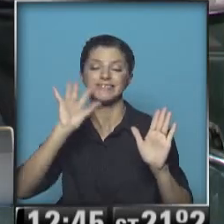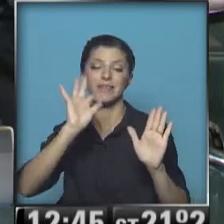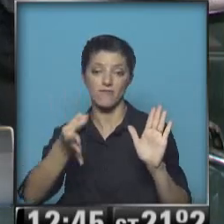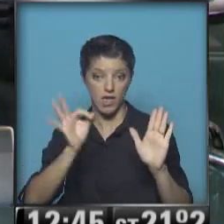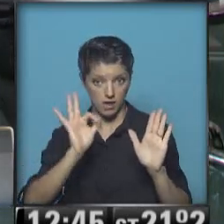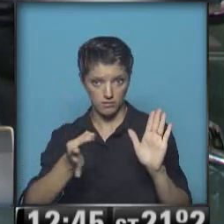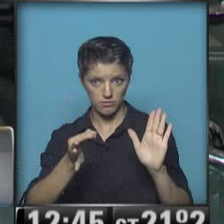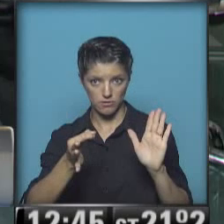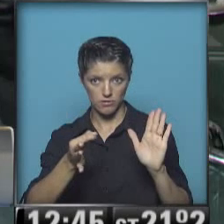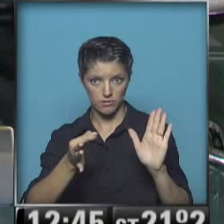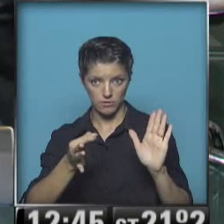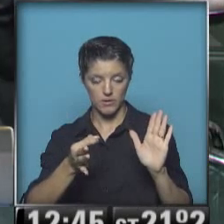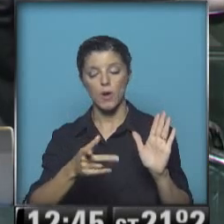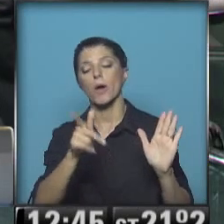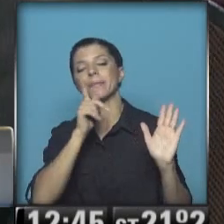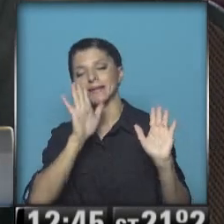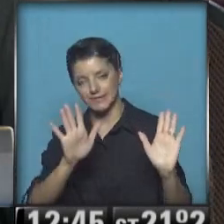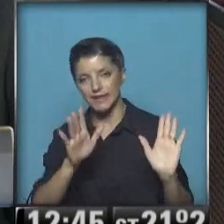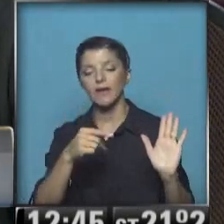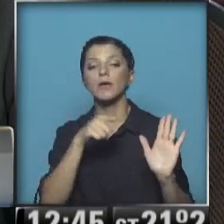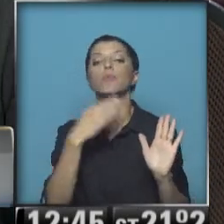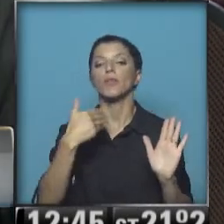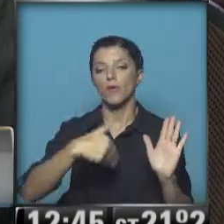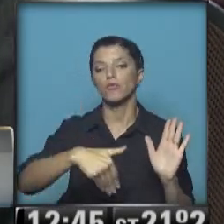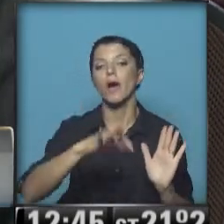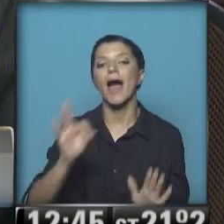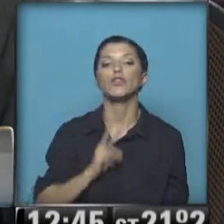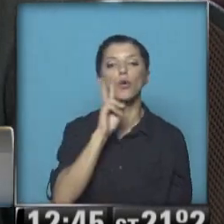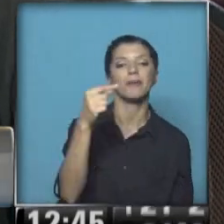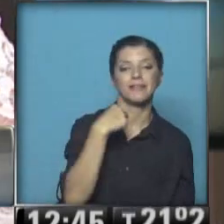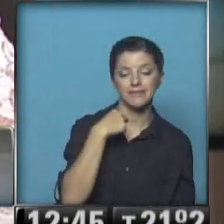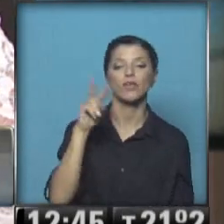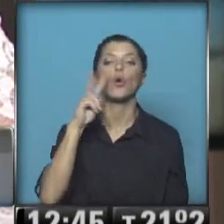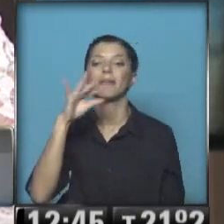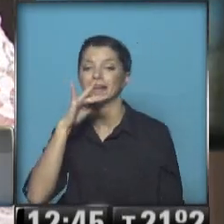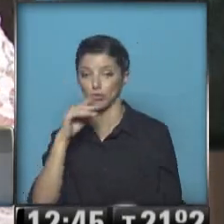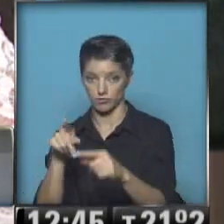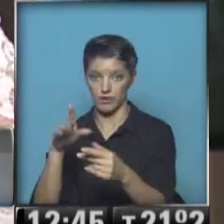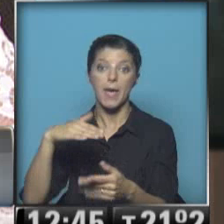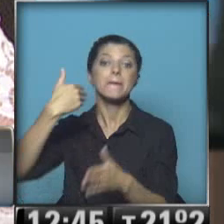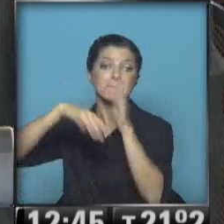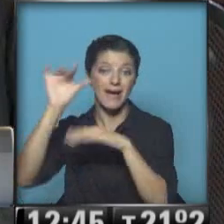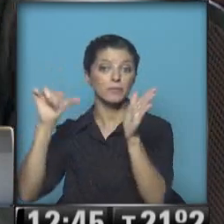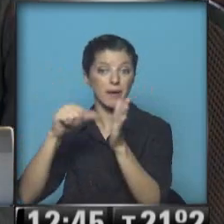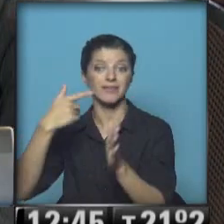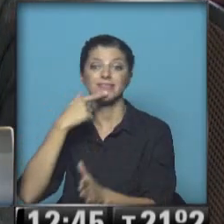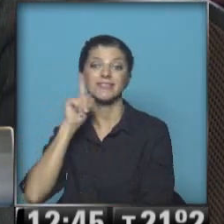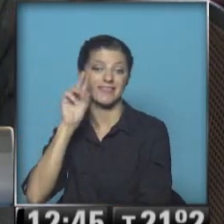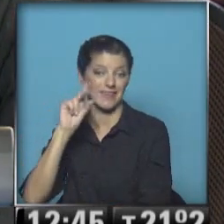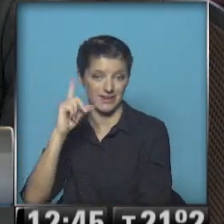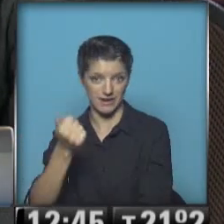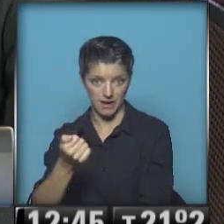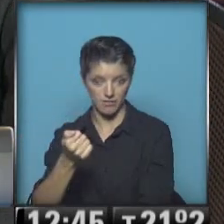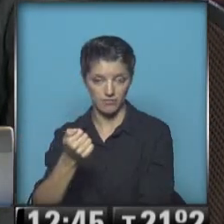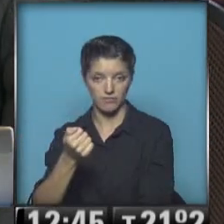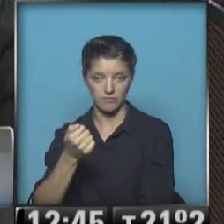eh Como hipótesis planteado en ese momento podía suceder en 2013 y 2014 sobre todo en territorio sirio y hasta con esta propuesta